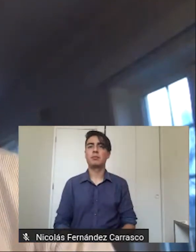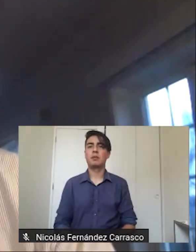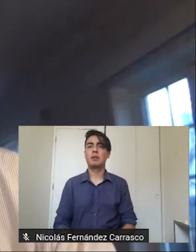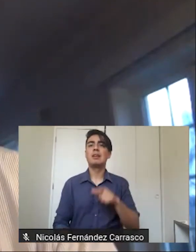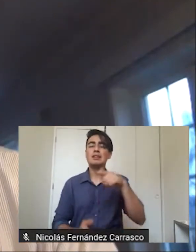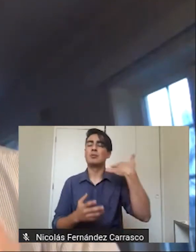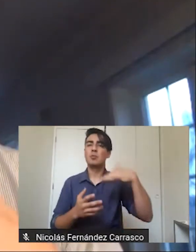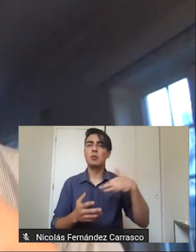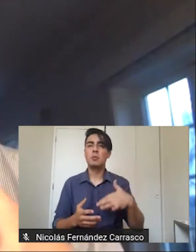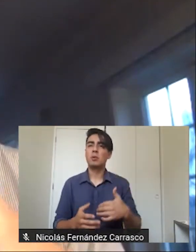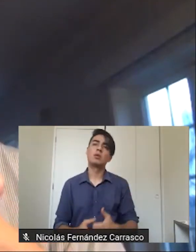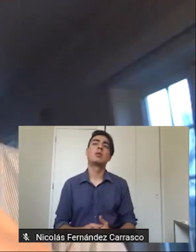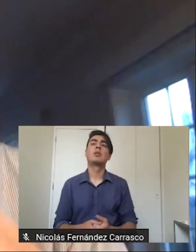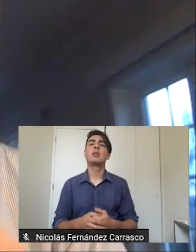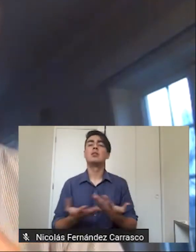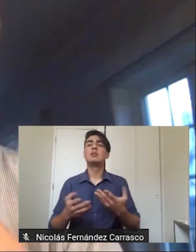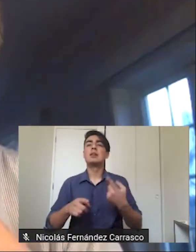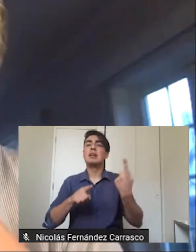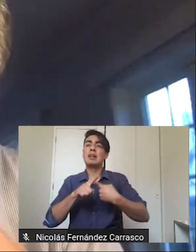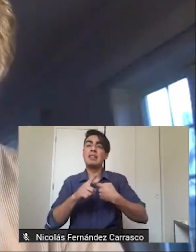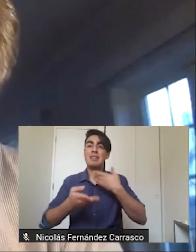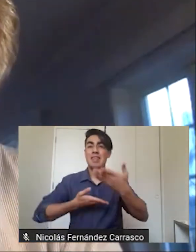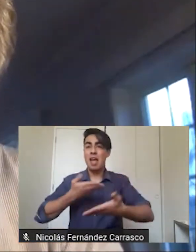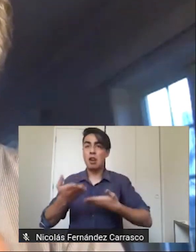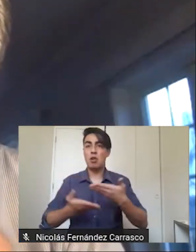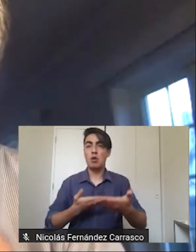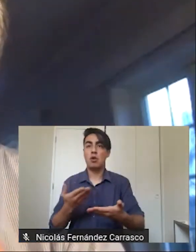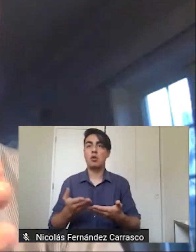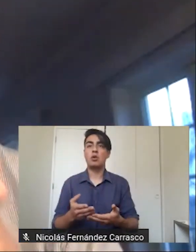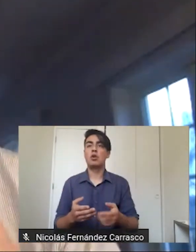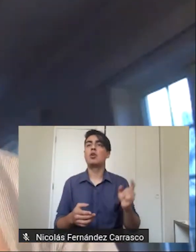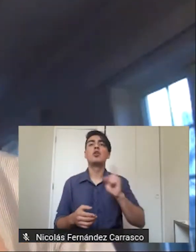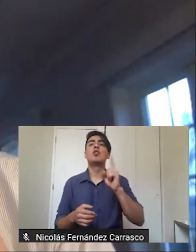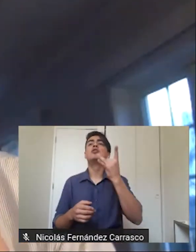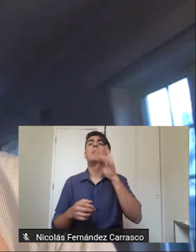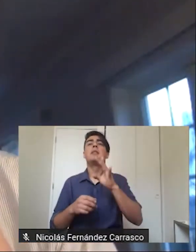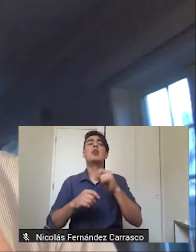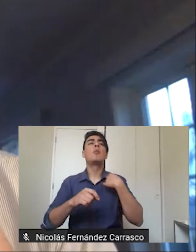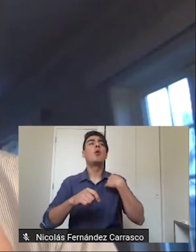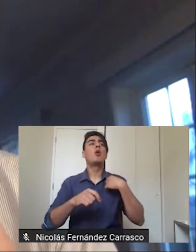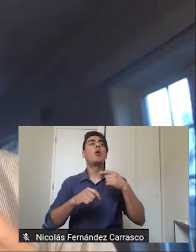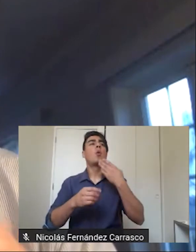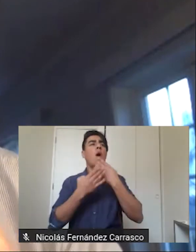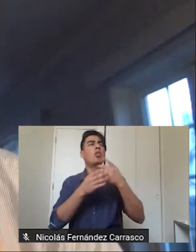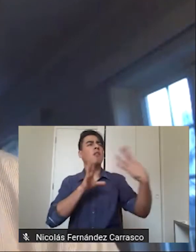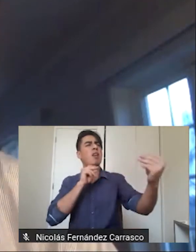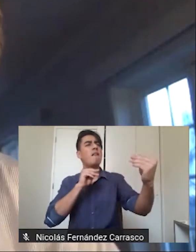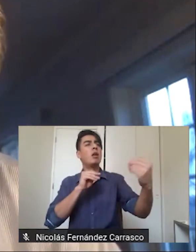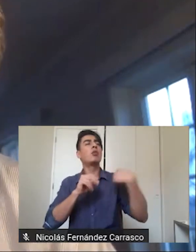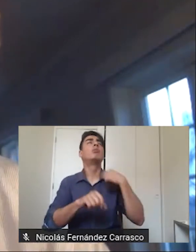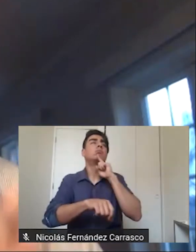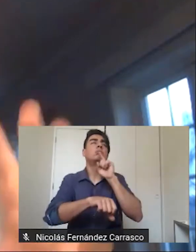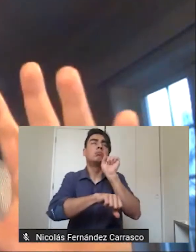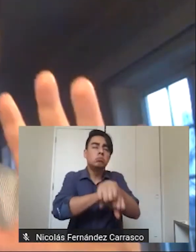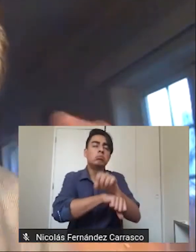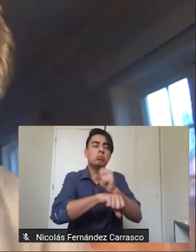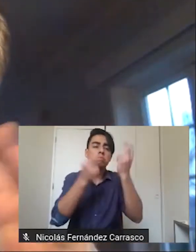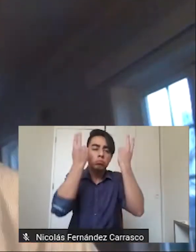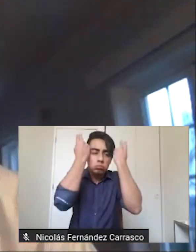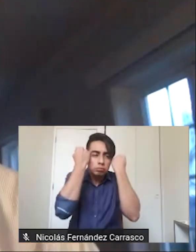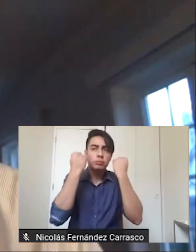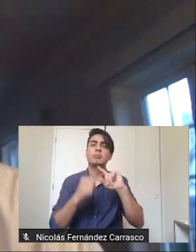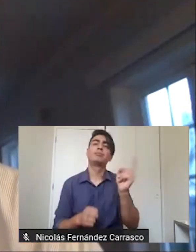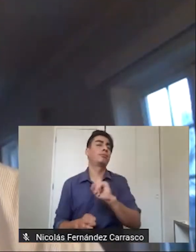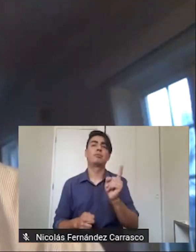importante. El diálogo no se trata de aceptar lo inaceptable. No se trata de justificar